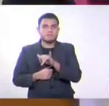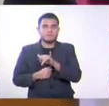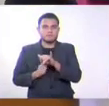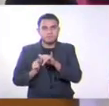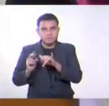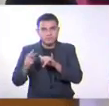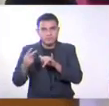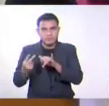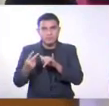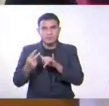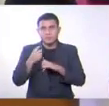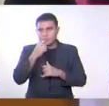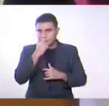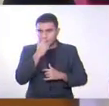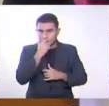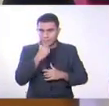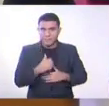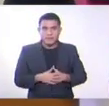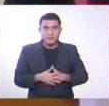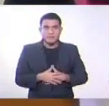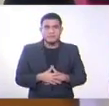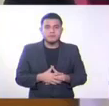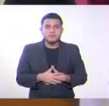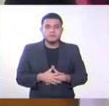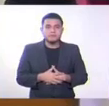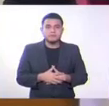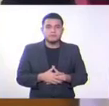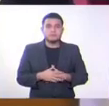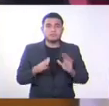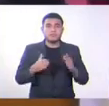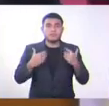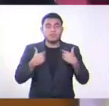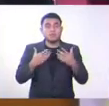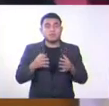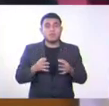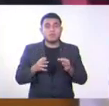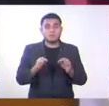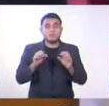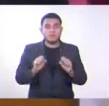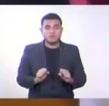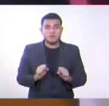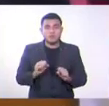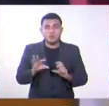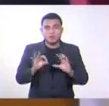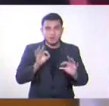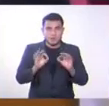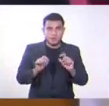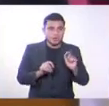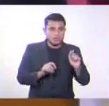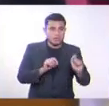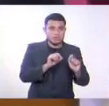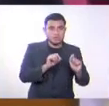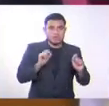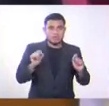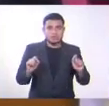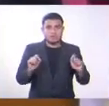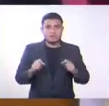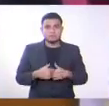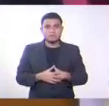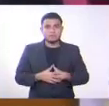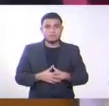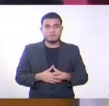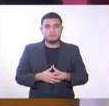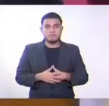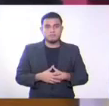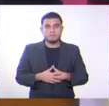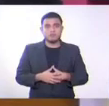Y. Exacto. Bien. Entonces ya tenemos una manera de encontrar la distancia entre dos puntos. Lo hemos